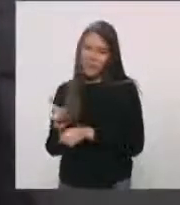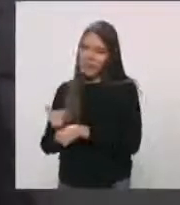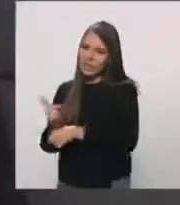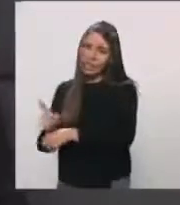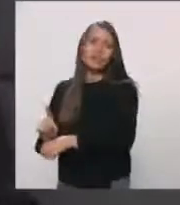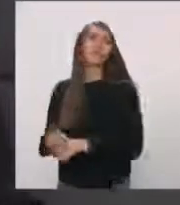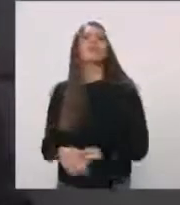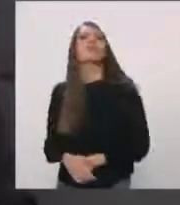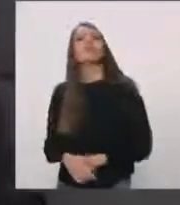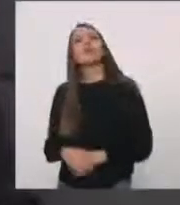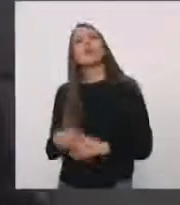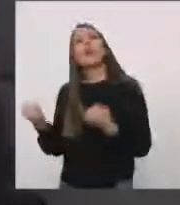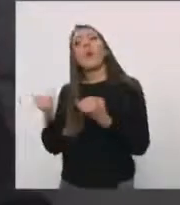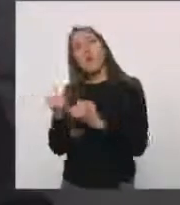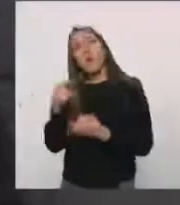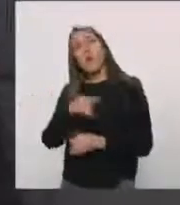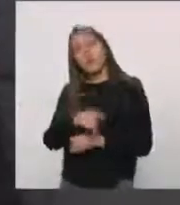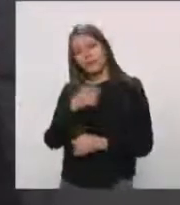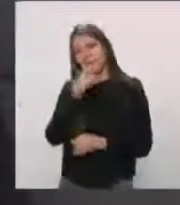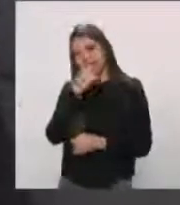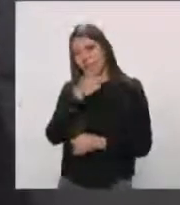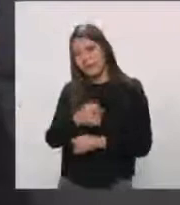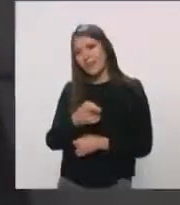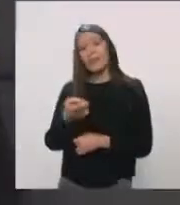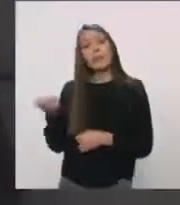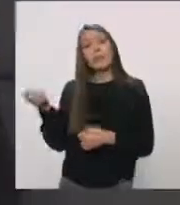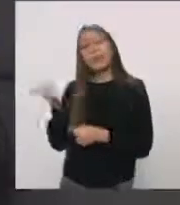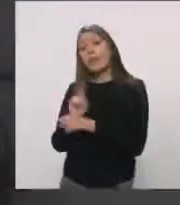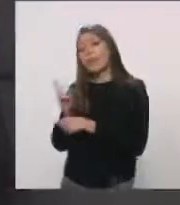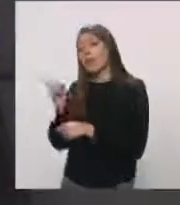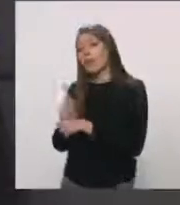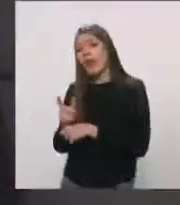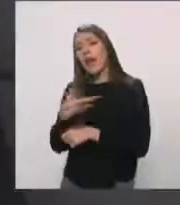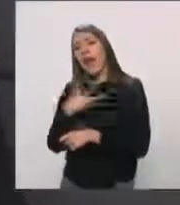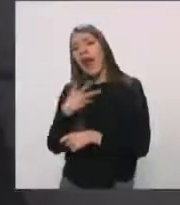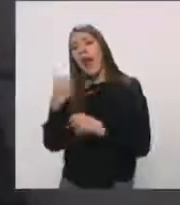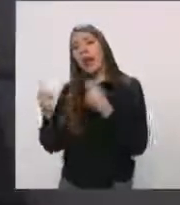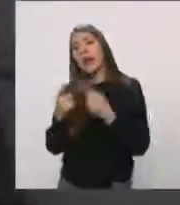y saber, como tú lo has dicho también, ¿no? Todos los días tenemos pequeñas pérdidas, hay que aprender también